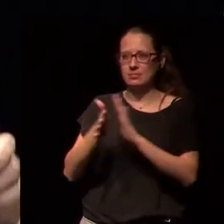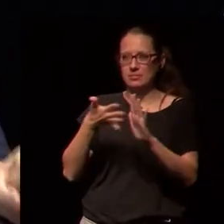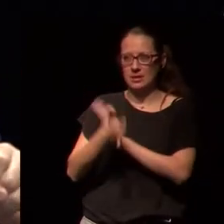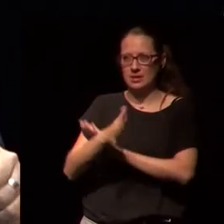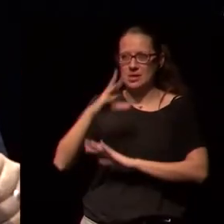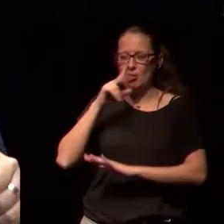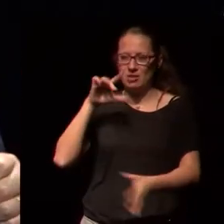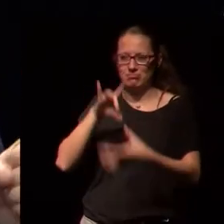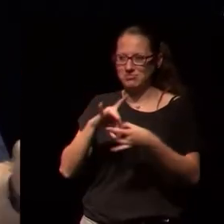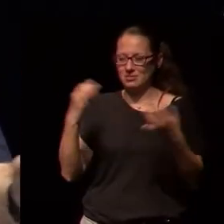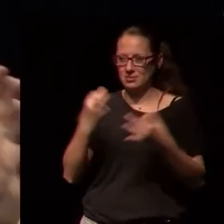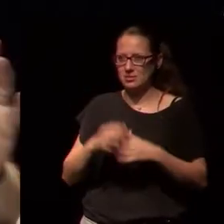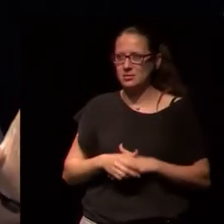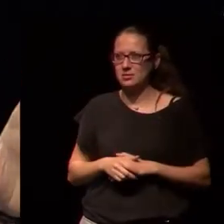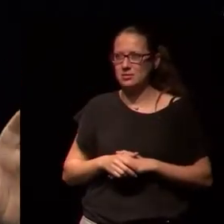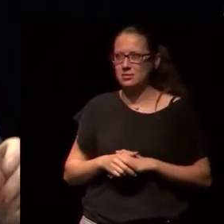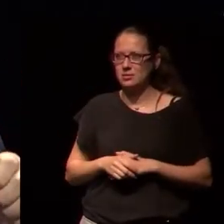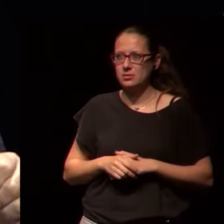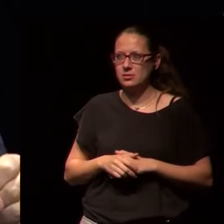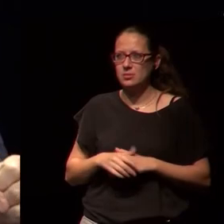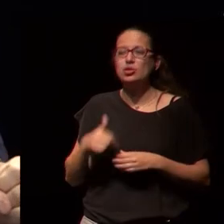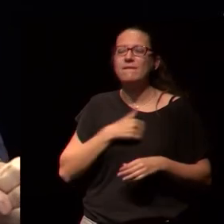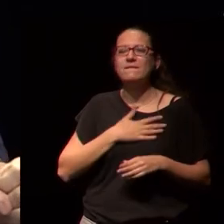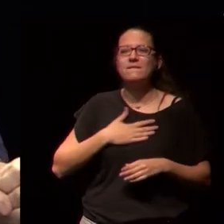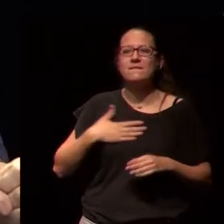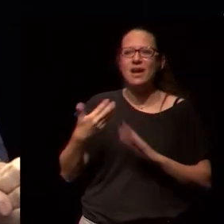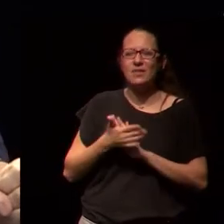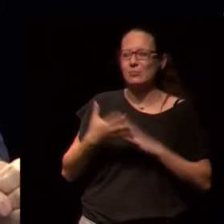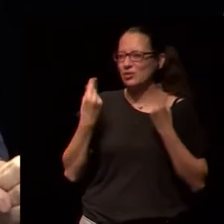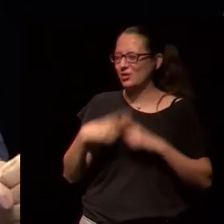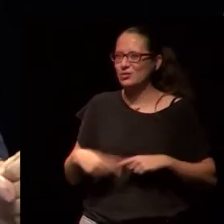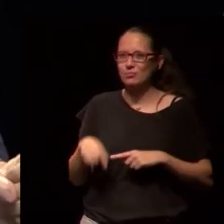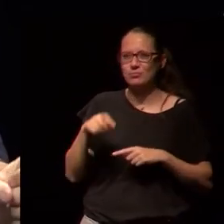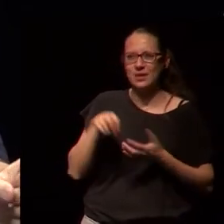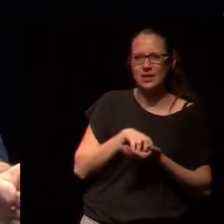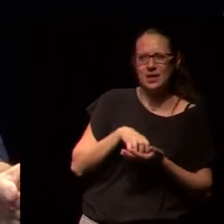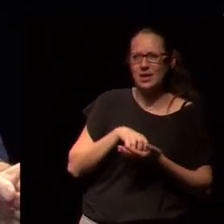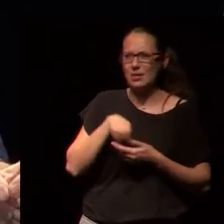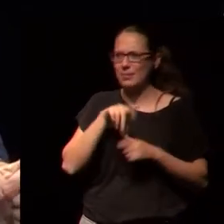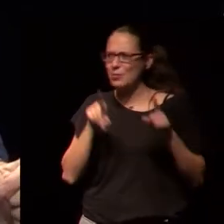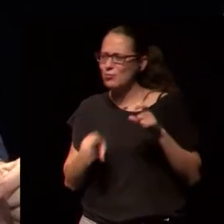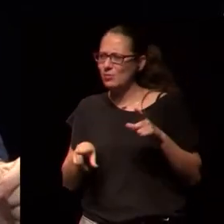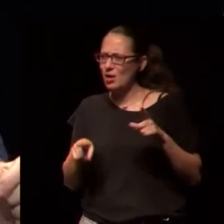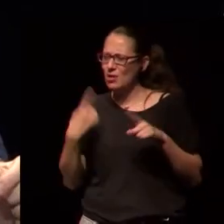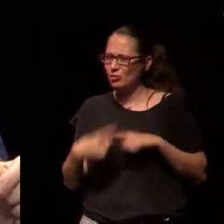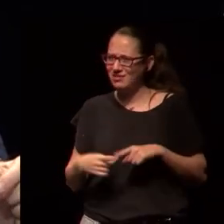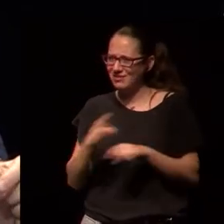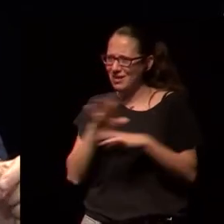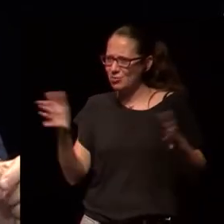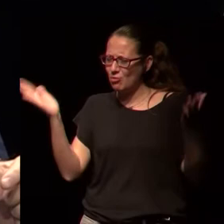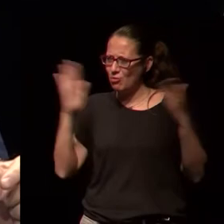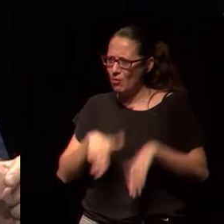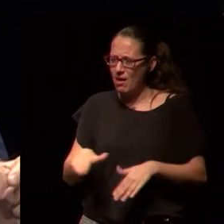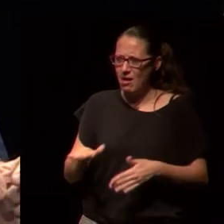ahora. Porque yo pensé que iba a hablar acerca de muchas cosas. Un dilema, una pregunta, una ambigüedad entre